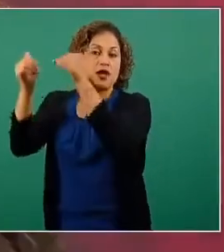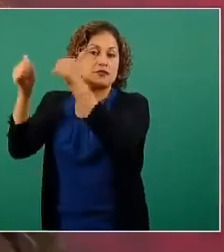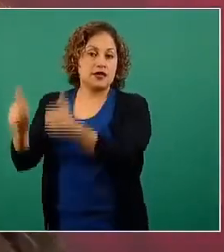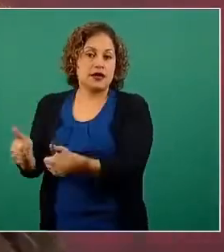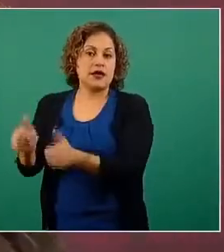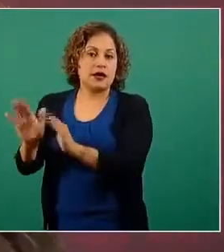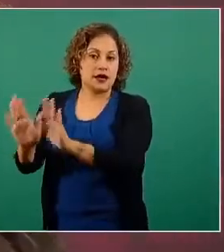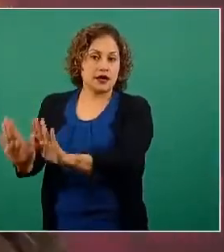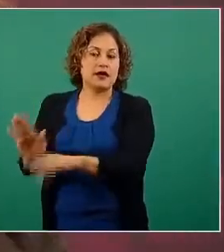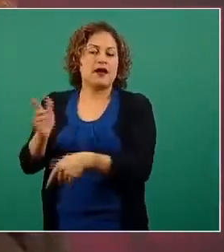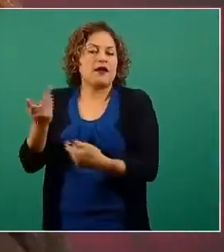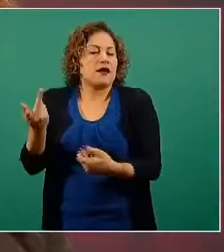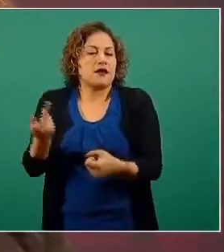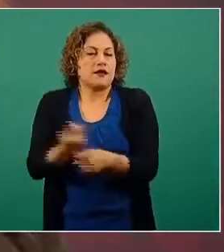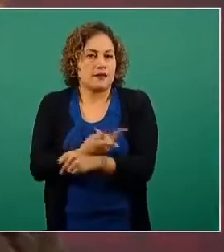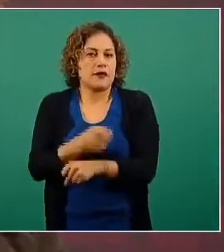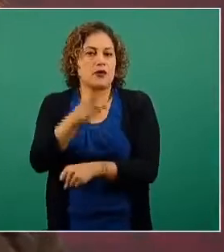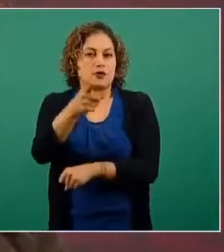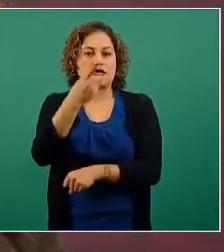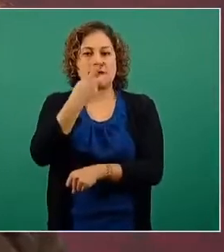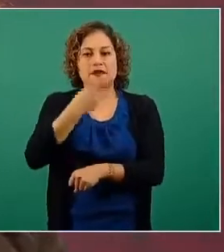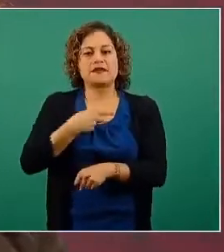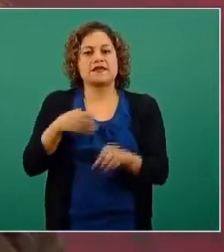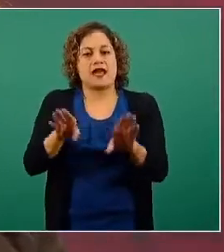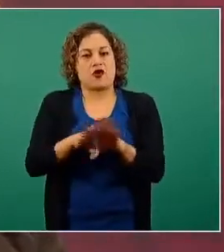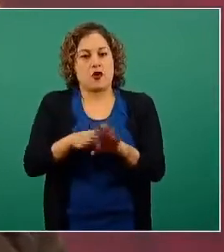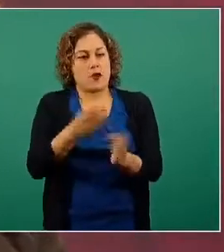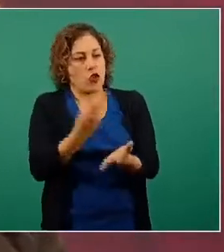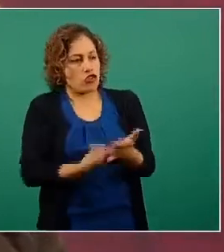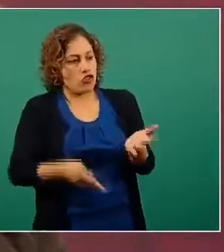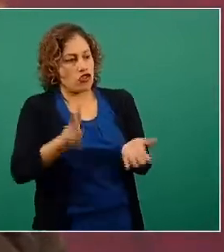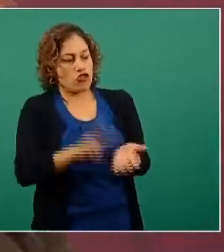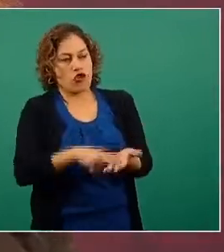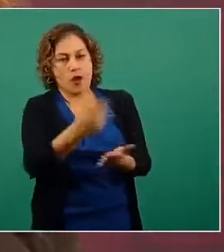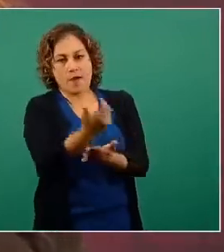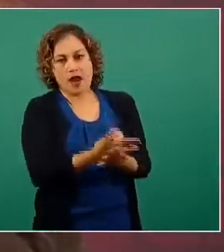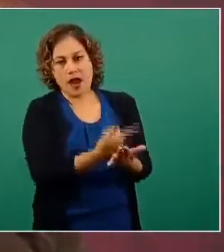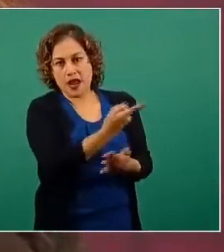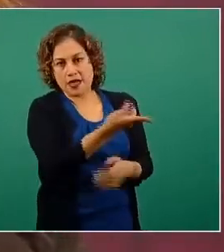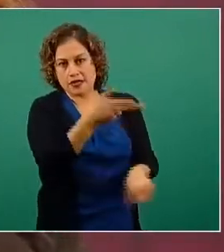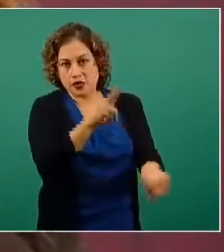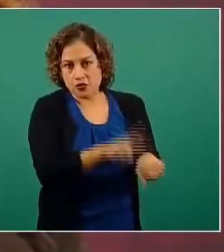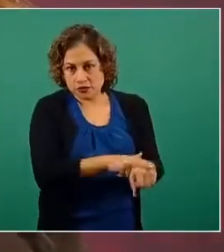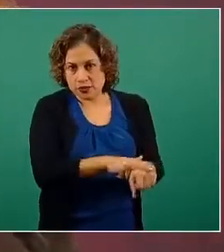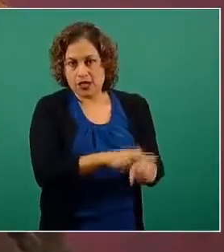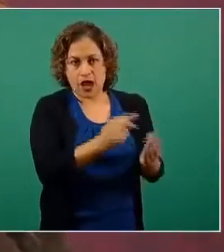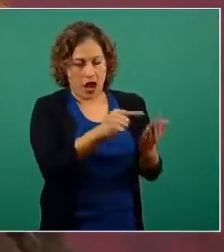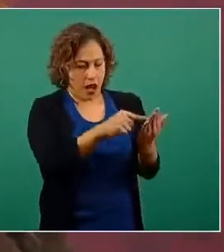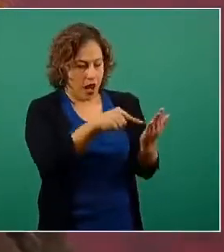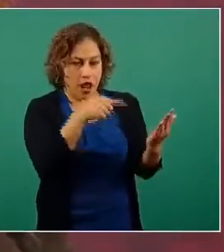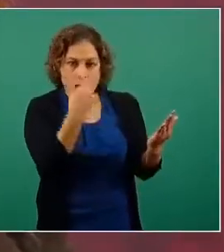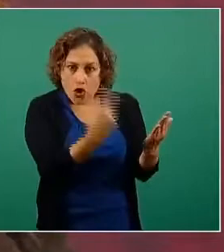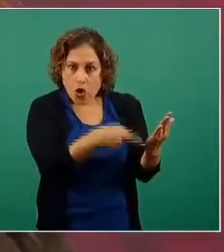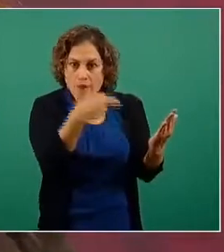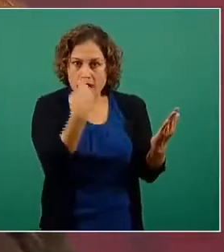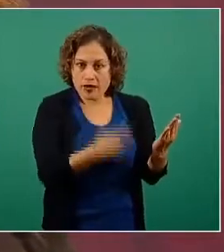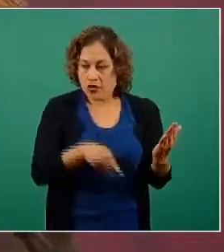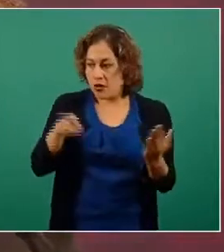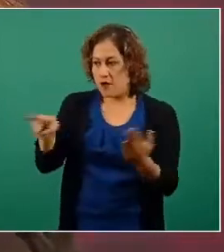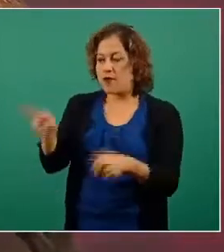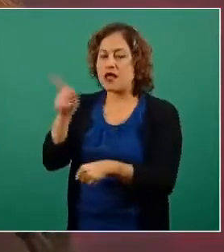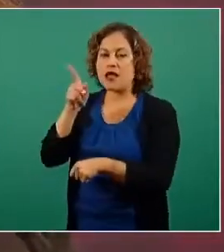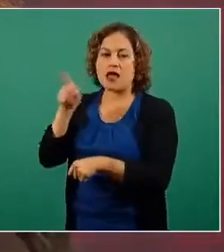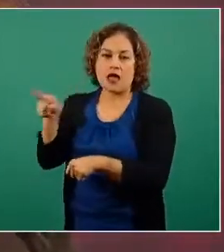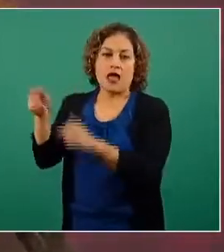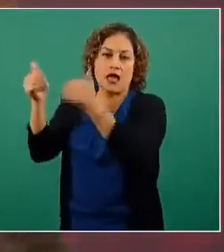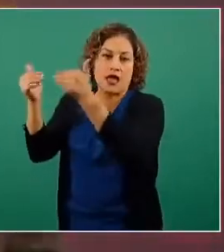podrían decir, oiga, pero es que se van a duplicar, ¿no? Si en un momento dado el hospital o la unidad médica donde aún laboran, si es que